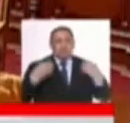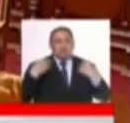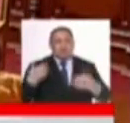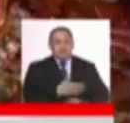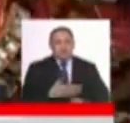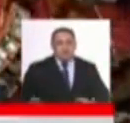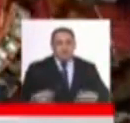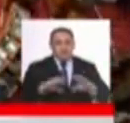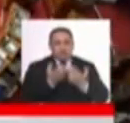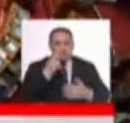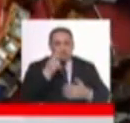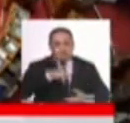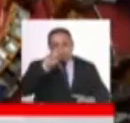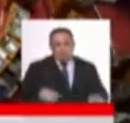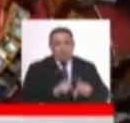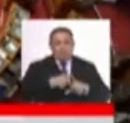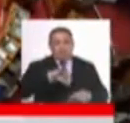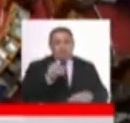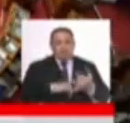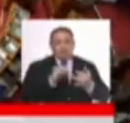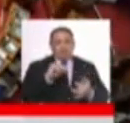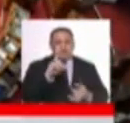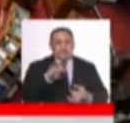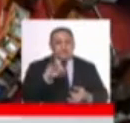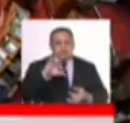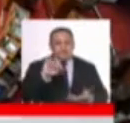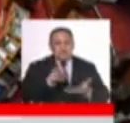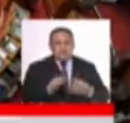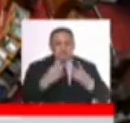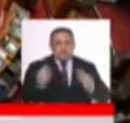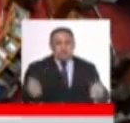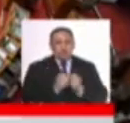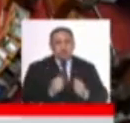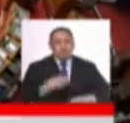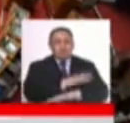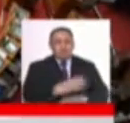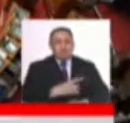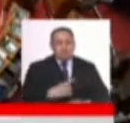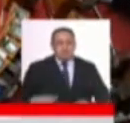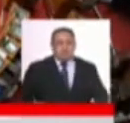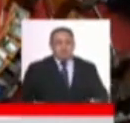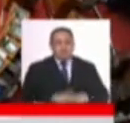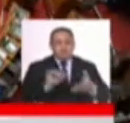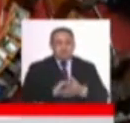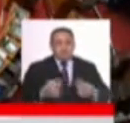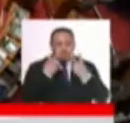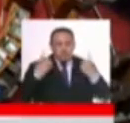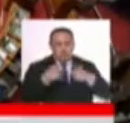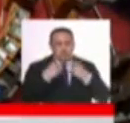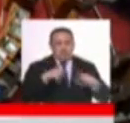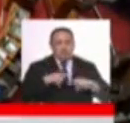¿No? Y creo que además se necesita sentir que alguien que toma el mando del país, el tiempo que sea, lo haga con